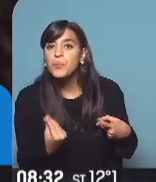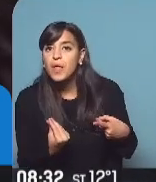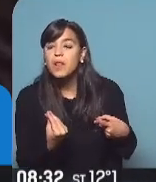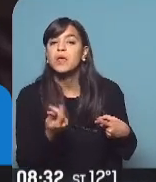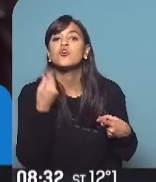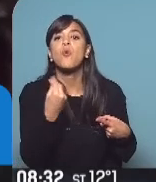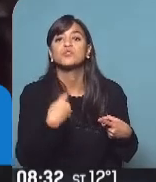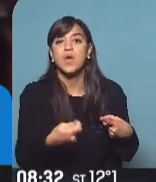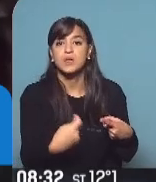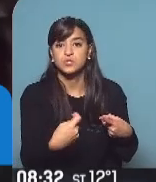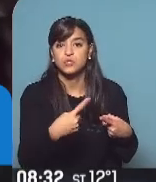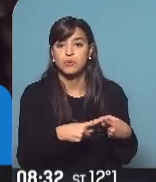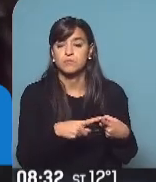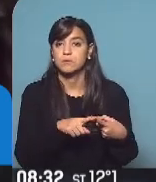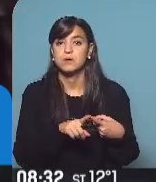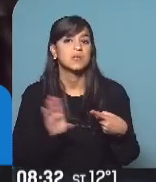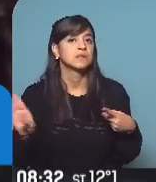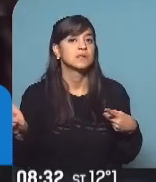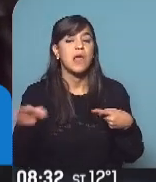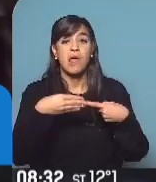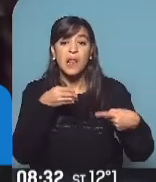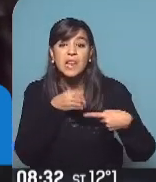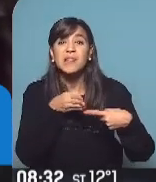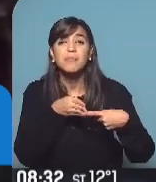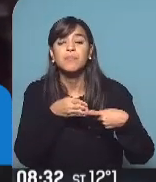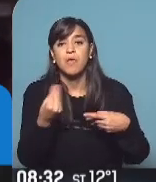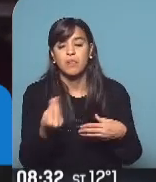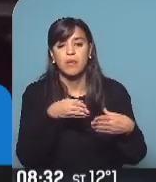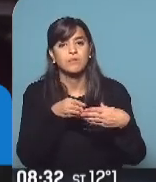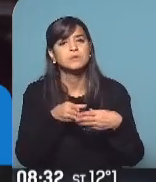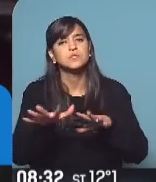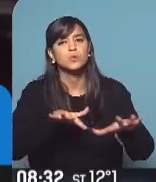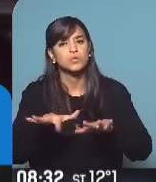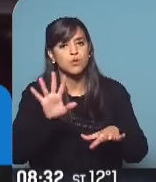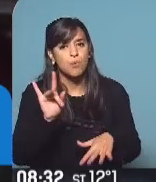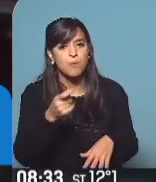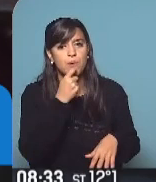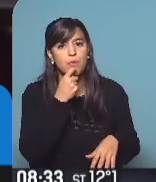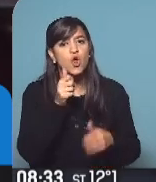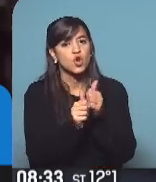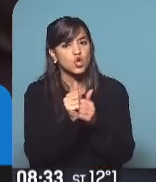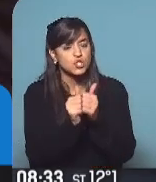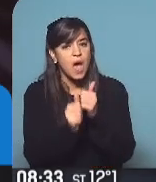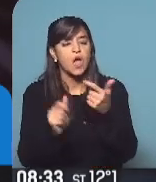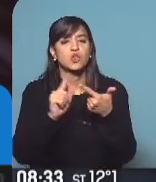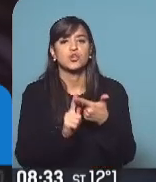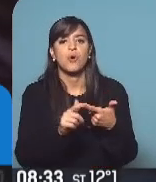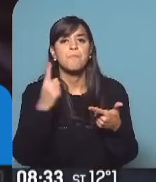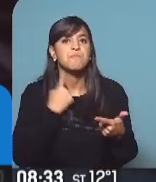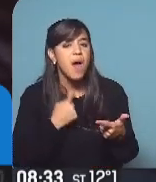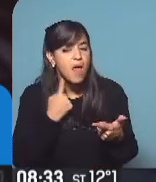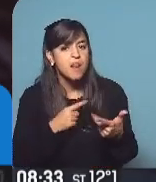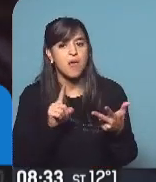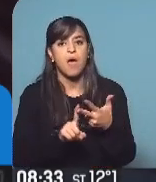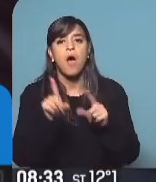gastó a quién le cerramos la puerta fundamentalmente que tenemos situaciones complejas nos está pasando en rosário nos están pasando en paraná nos está